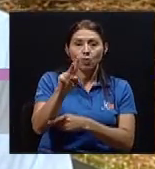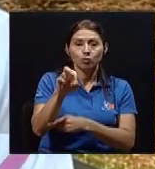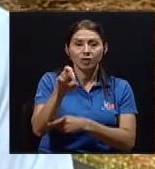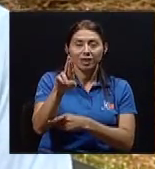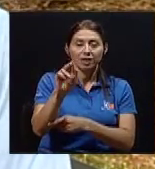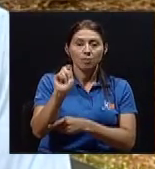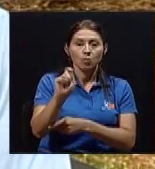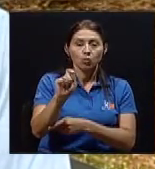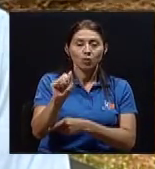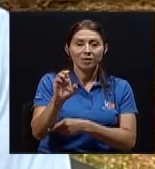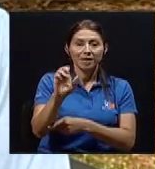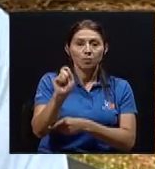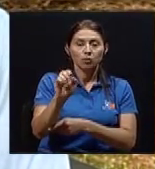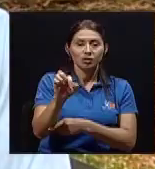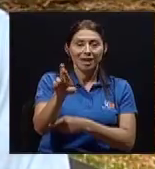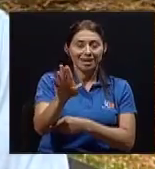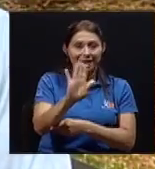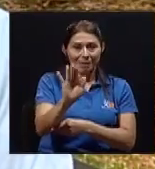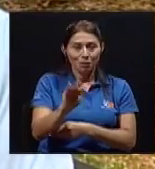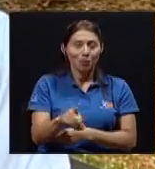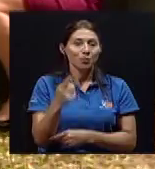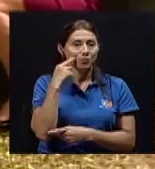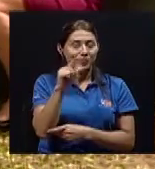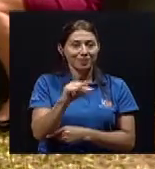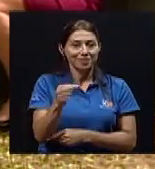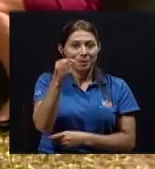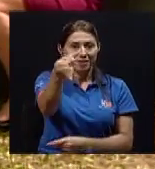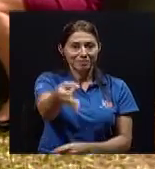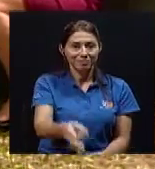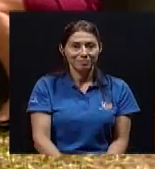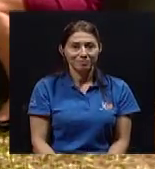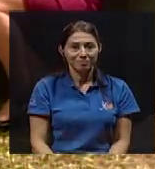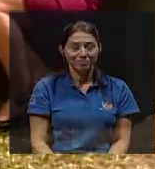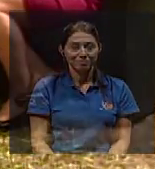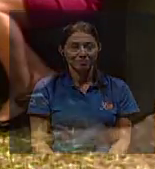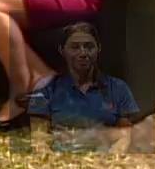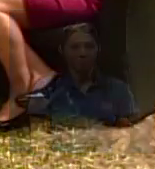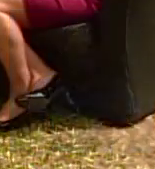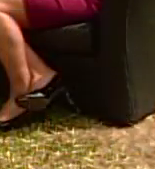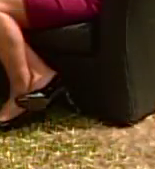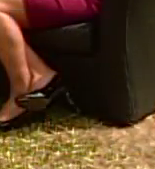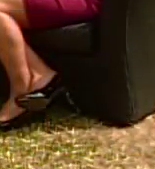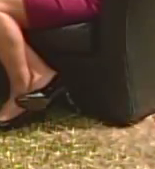@ucr.ac.cr. Hasta luego. Hasta la próxima semana.